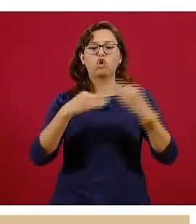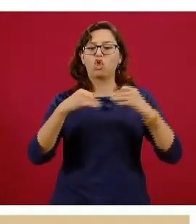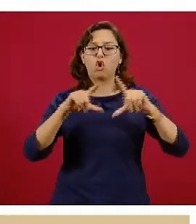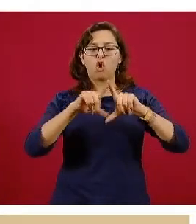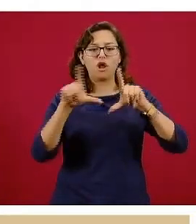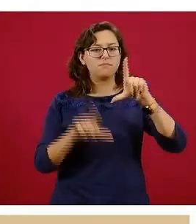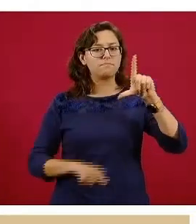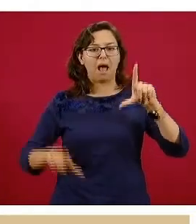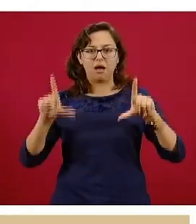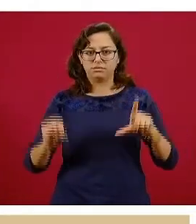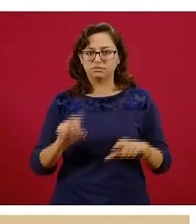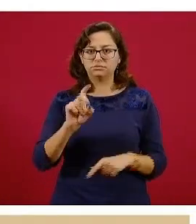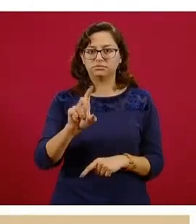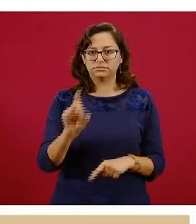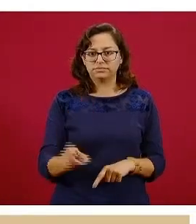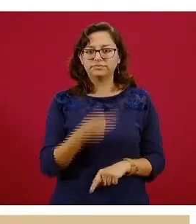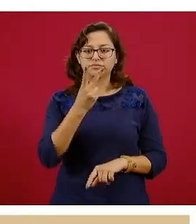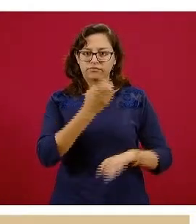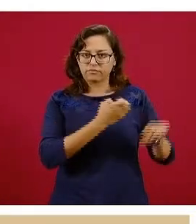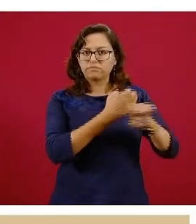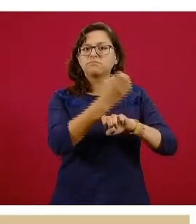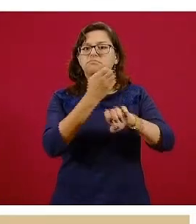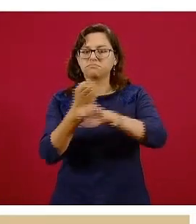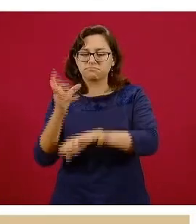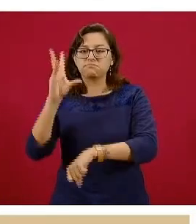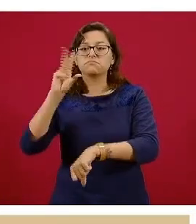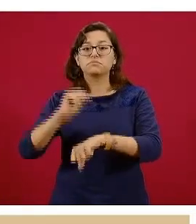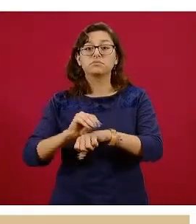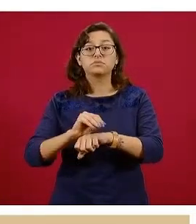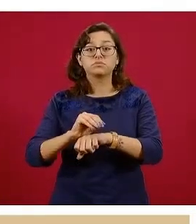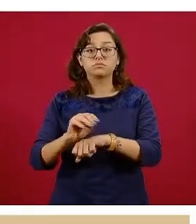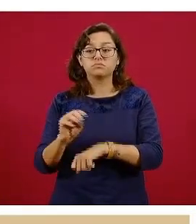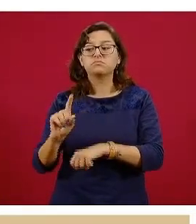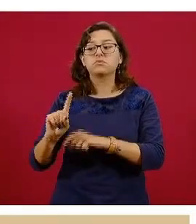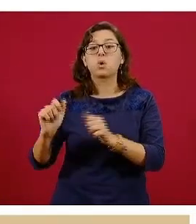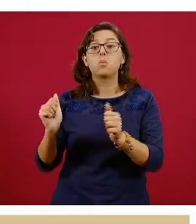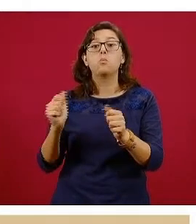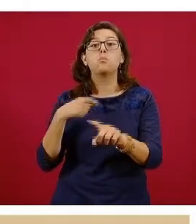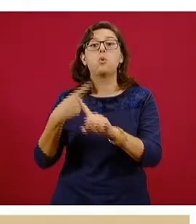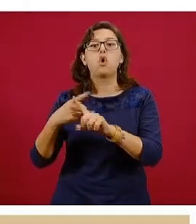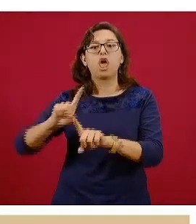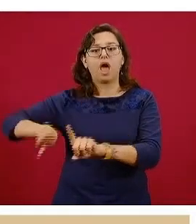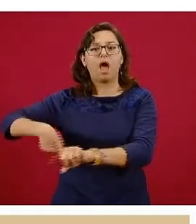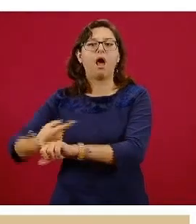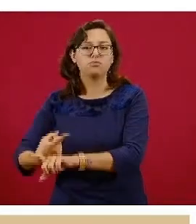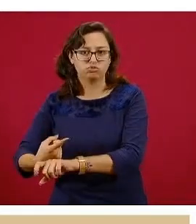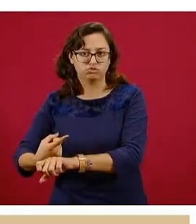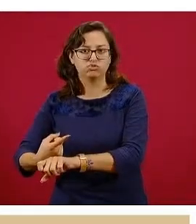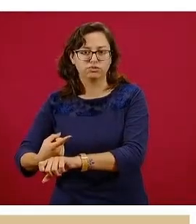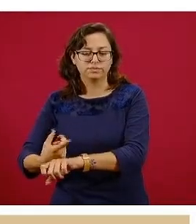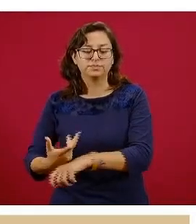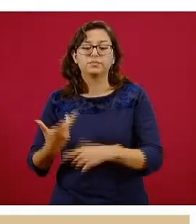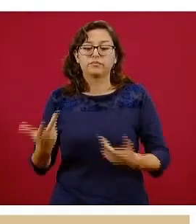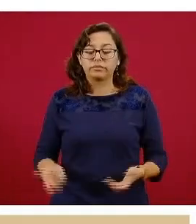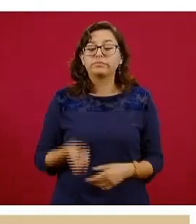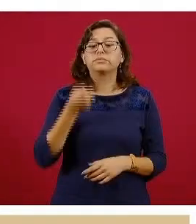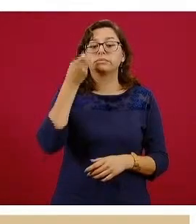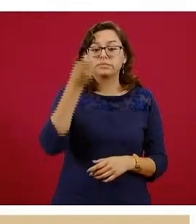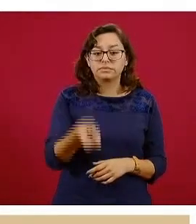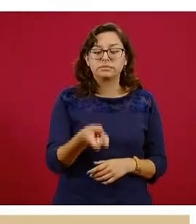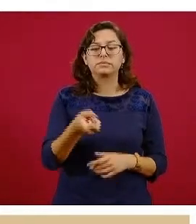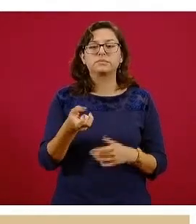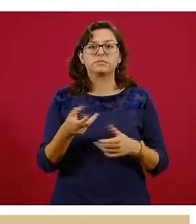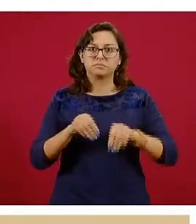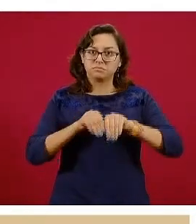las 32 entidades federativas. Y para esto les insto a ustedes a replicar este mensaje.